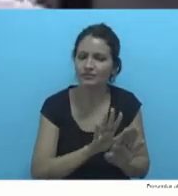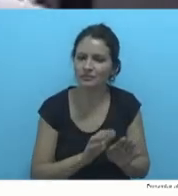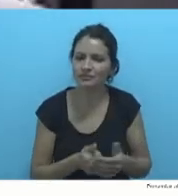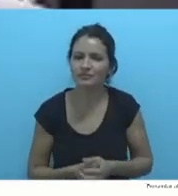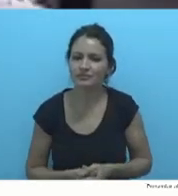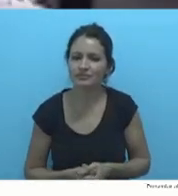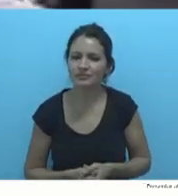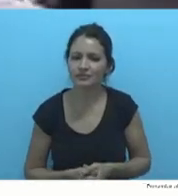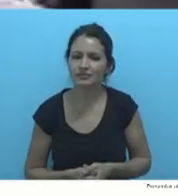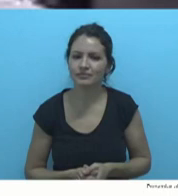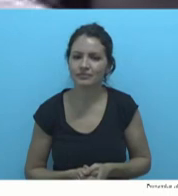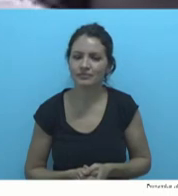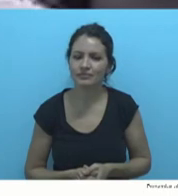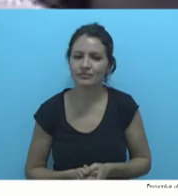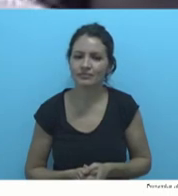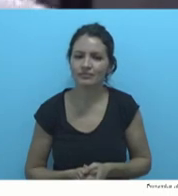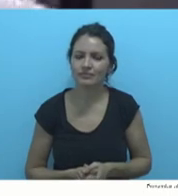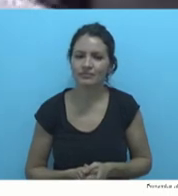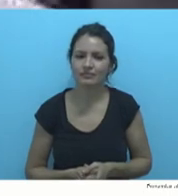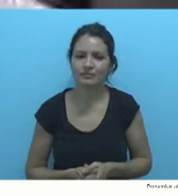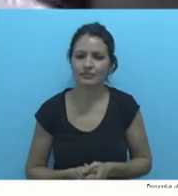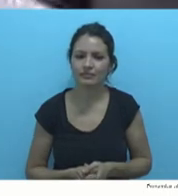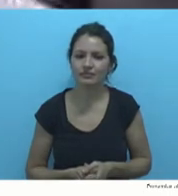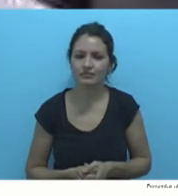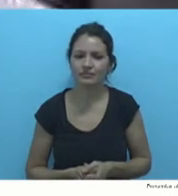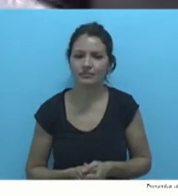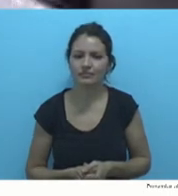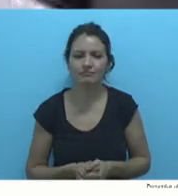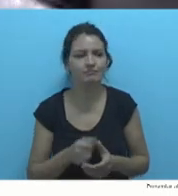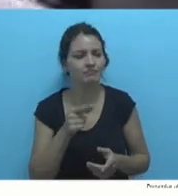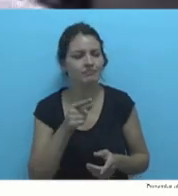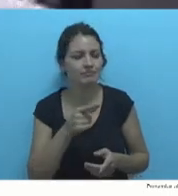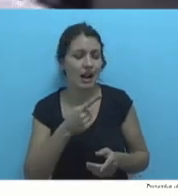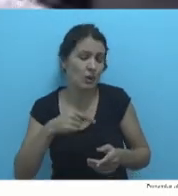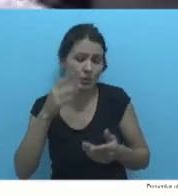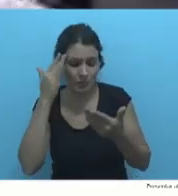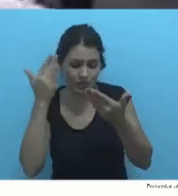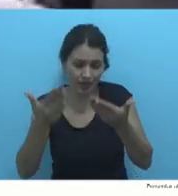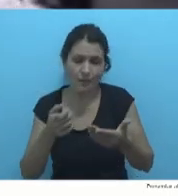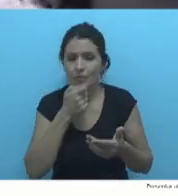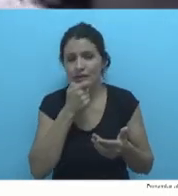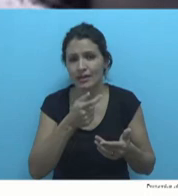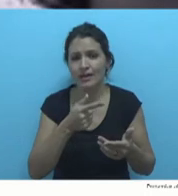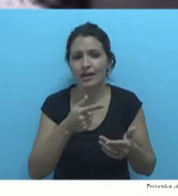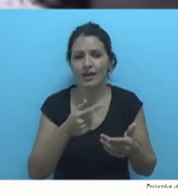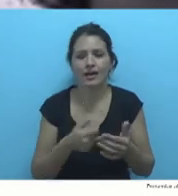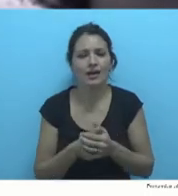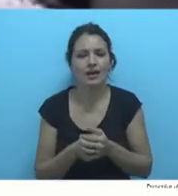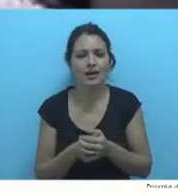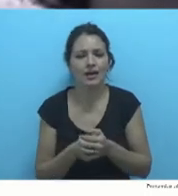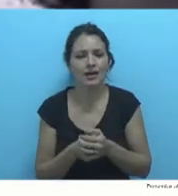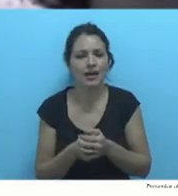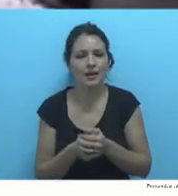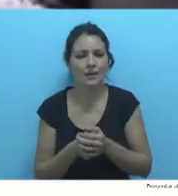1962, tuvimos la suerte, algunos, de poder homenajear a los constituyentes, cuando se cumplieron 50 años, y entre las